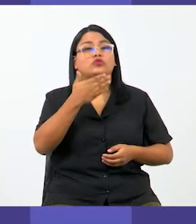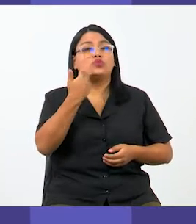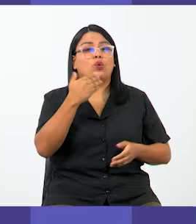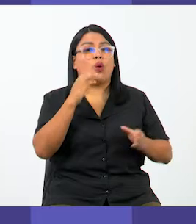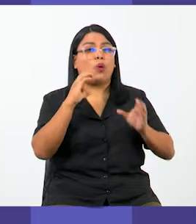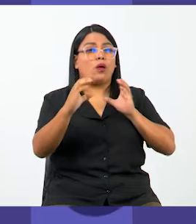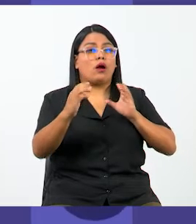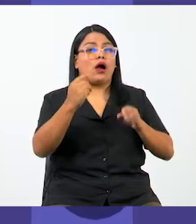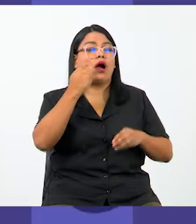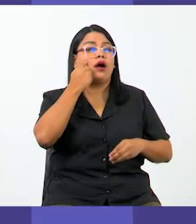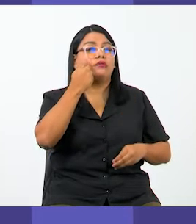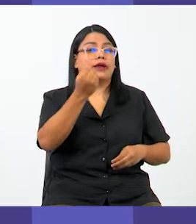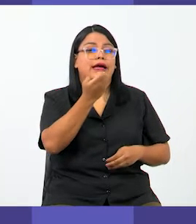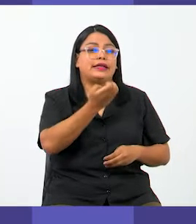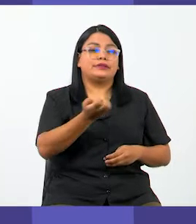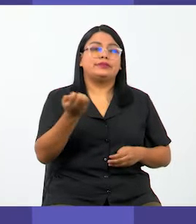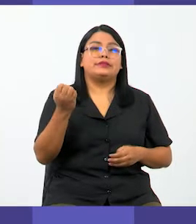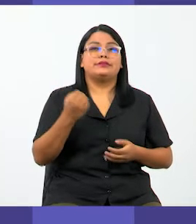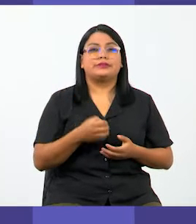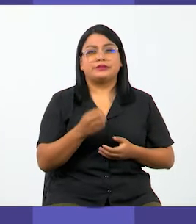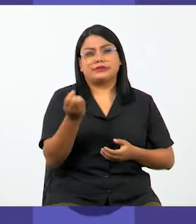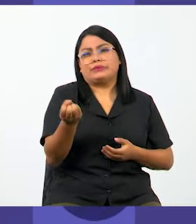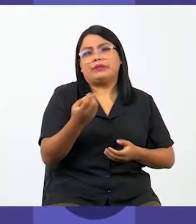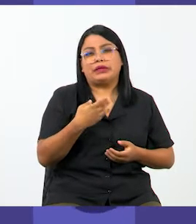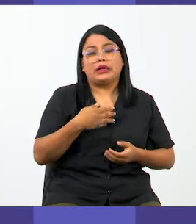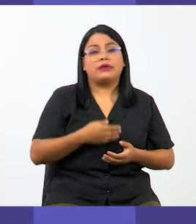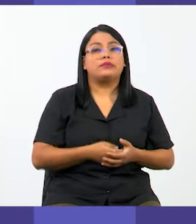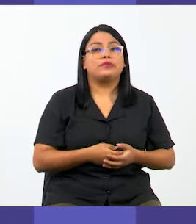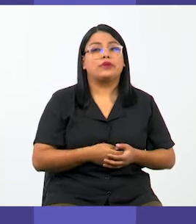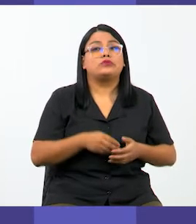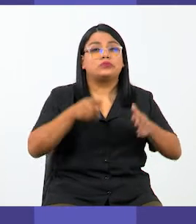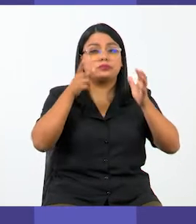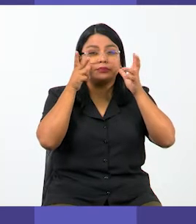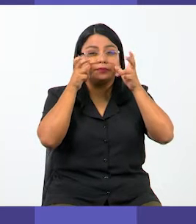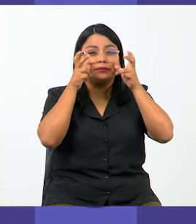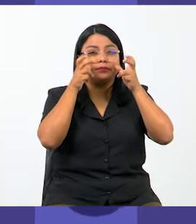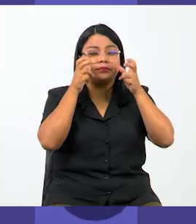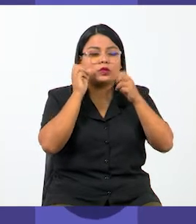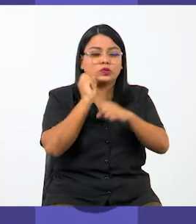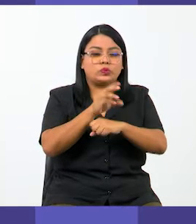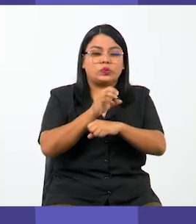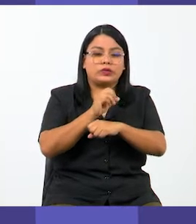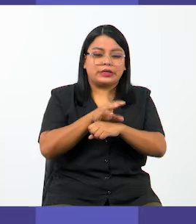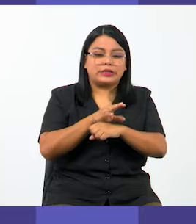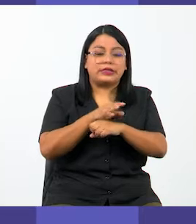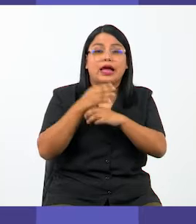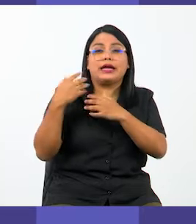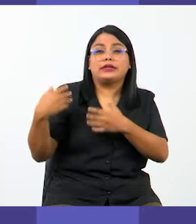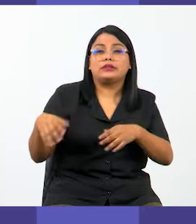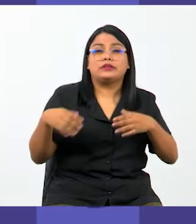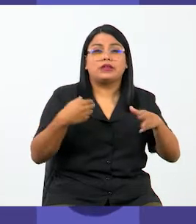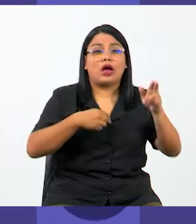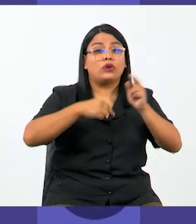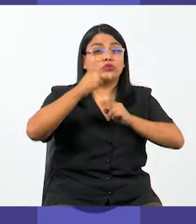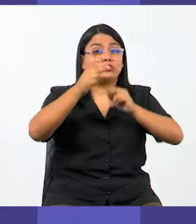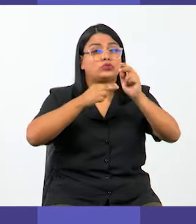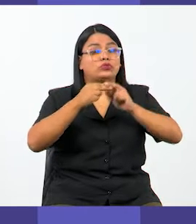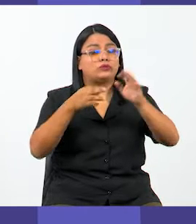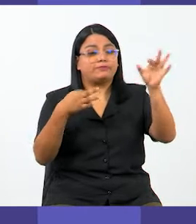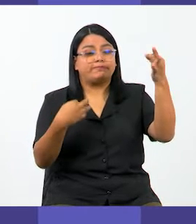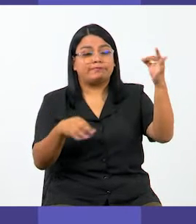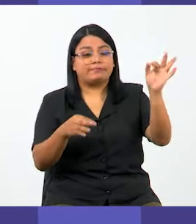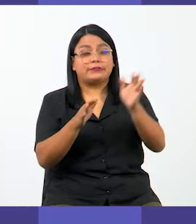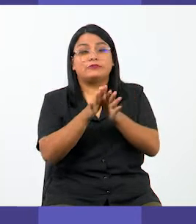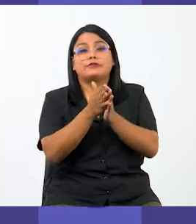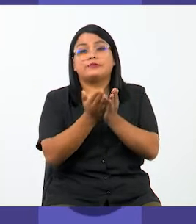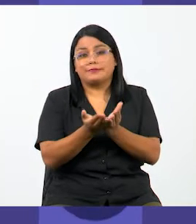elementos. Como se observa, la sugerencia corresponde a la actividad de la construcción en las páginas del libro de texto, en donde